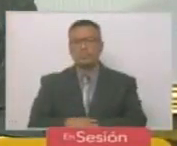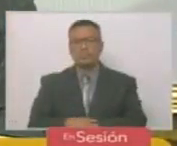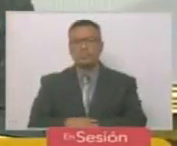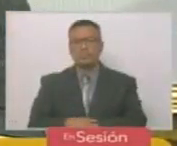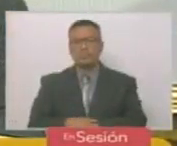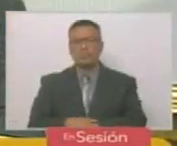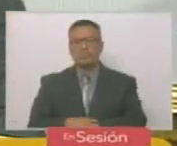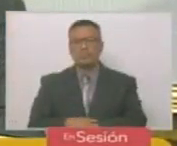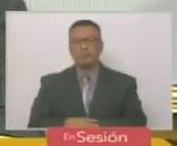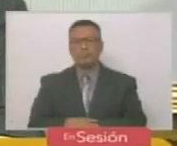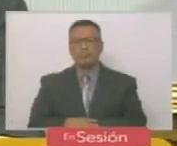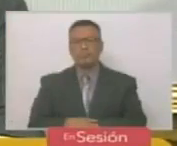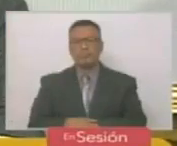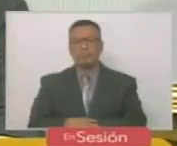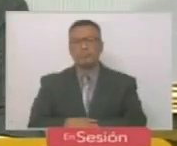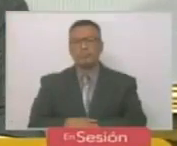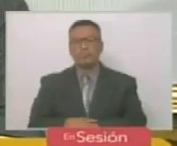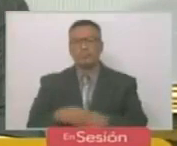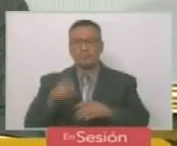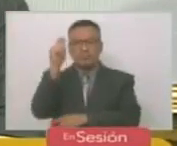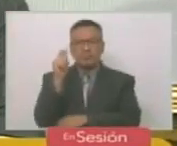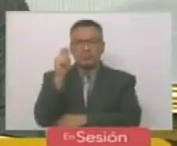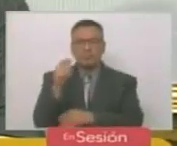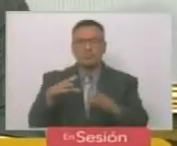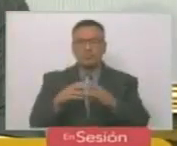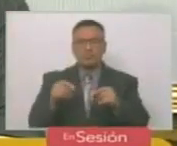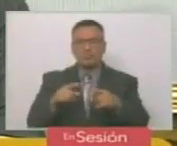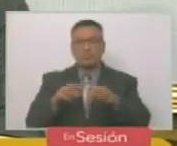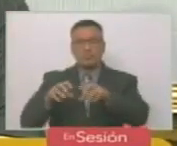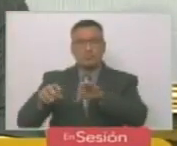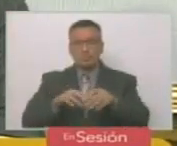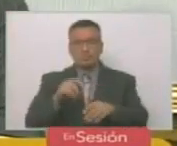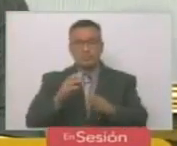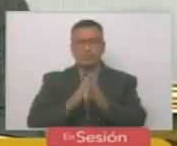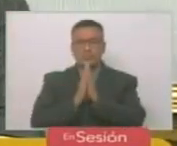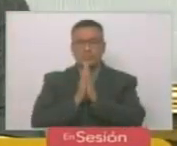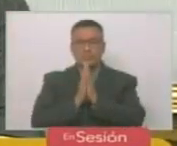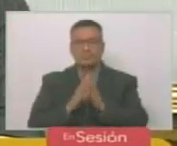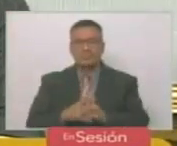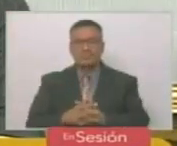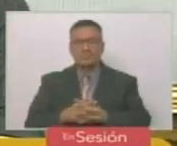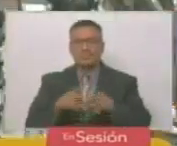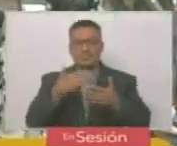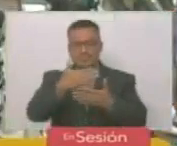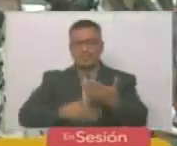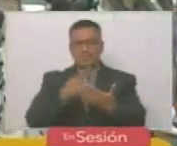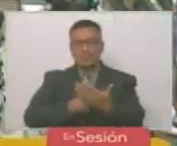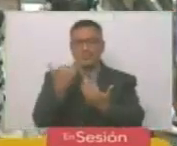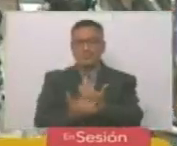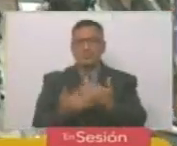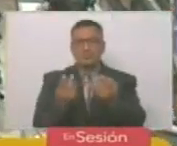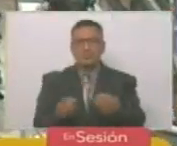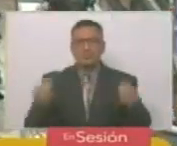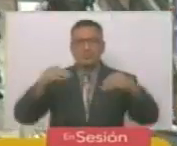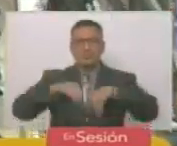No hay nadie más, no tengo derecho a palabra. Ciudadana diputada, por favor, ciudadana secretaria, por favor, sirve a celebrar el proyecto de acuerdo.